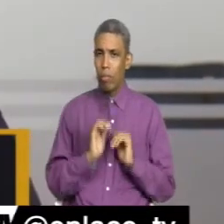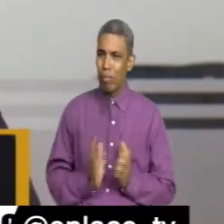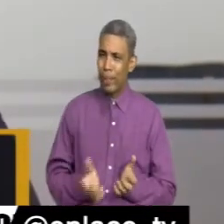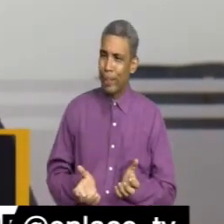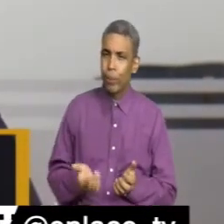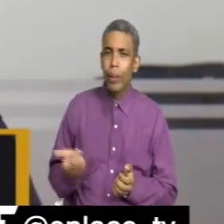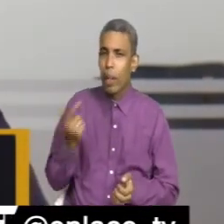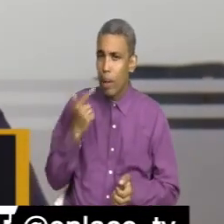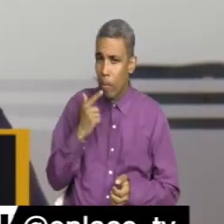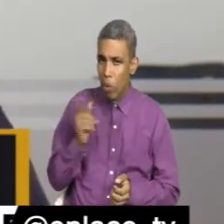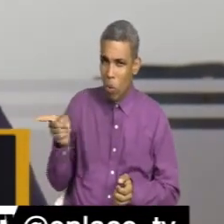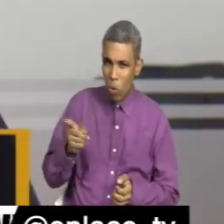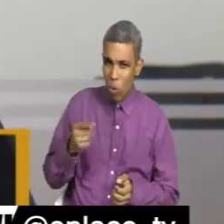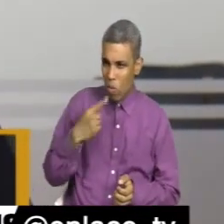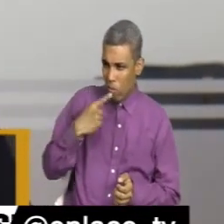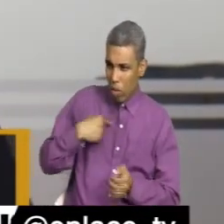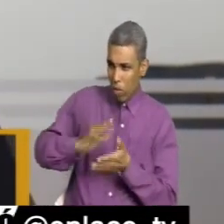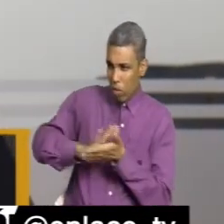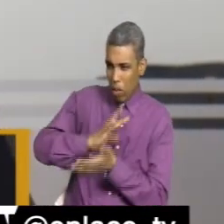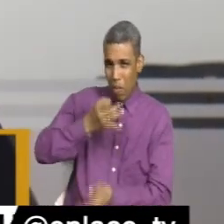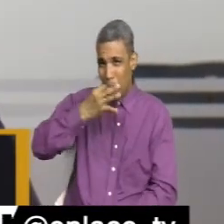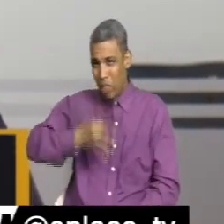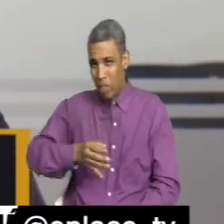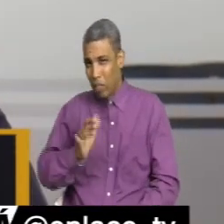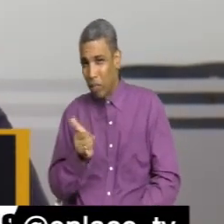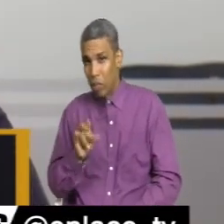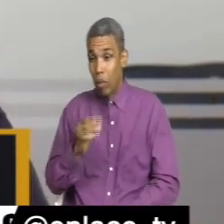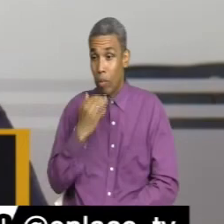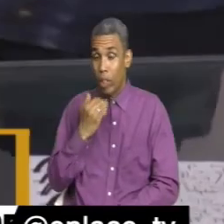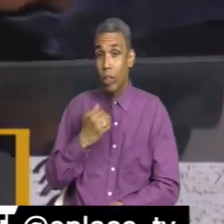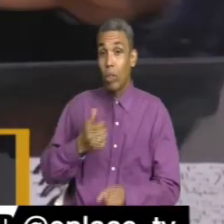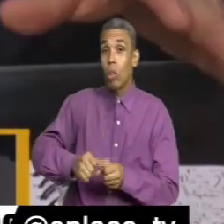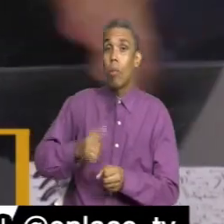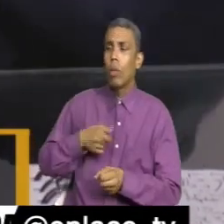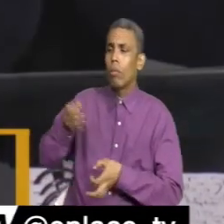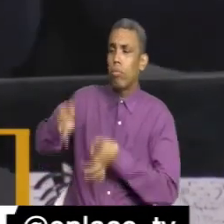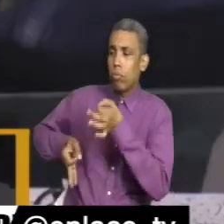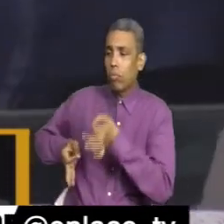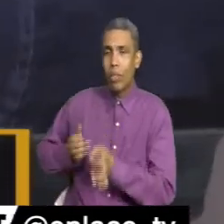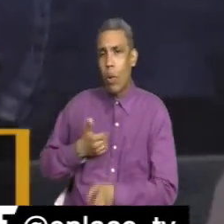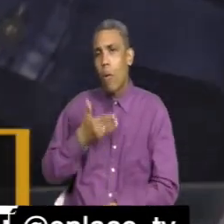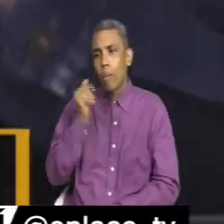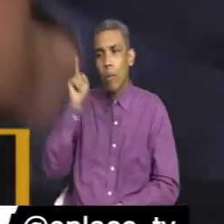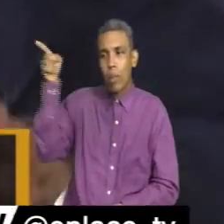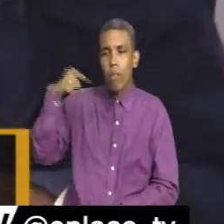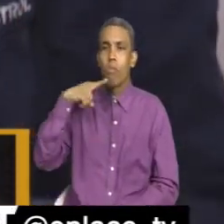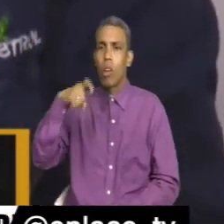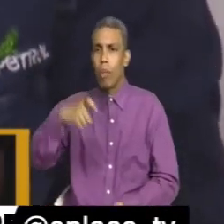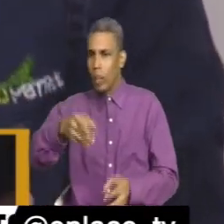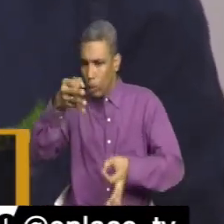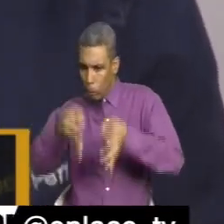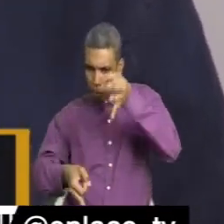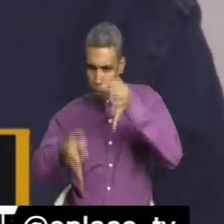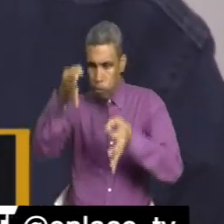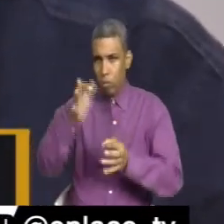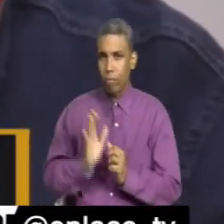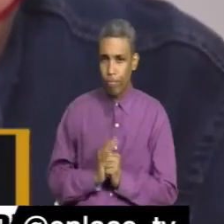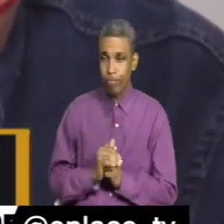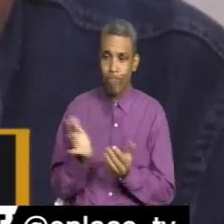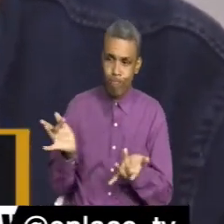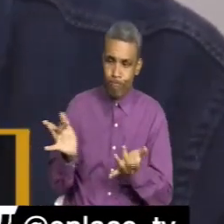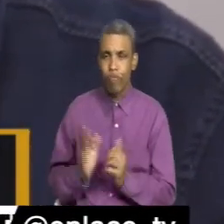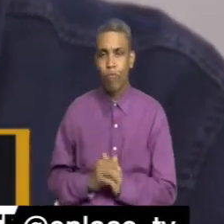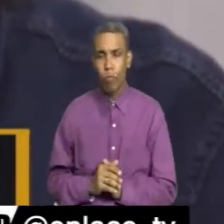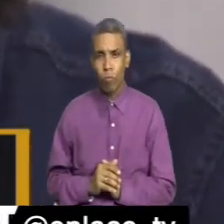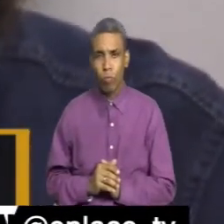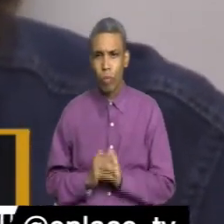el Tribunal Superior Judicial de Bucaramanga. En cuanto a los proveedores, dice la compañía de petróleos que deberán esperar que se pronuncie la